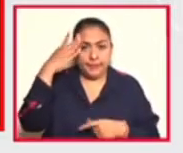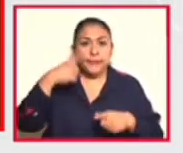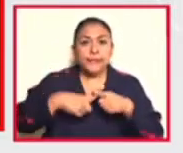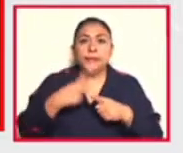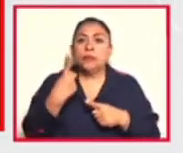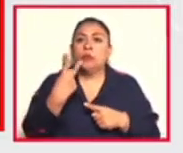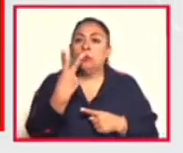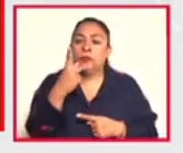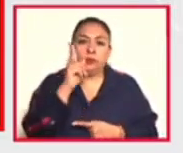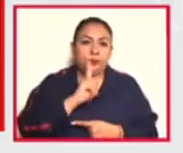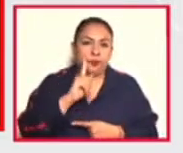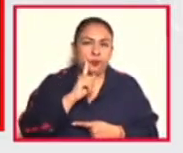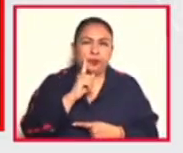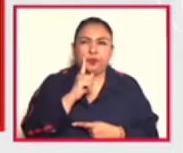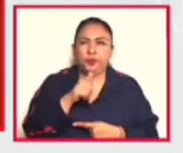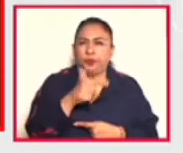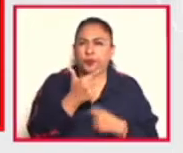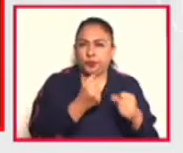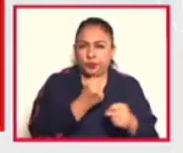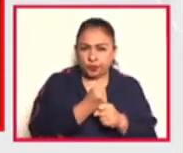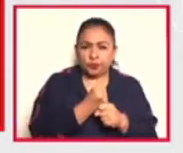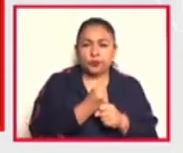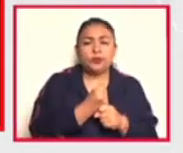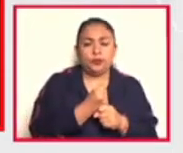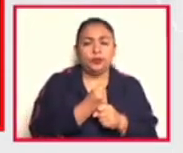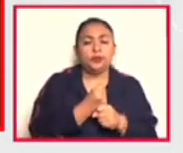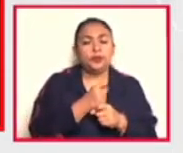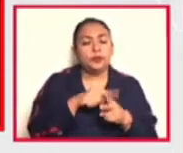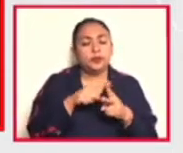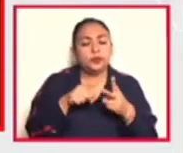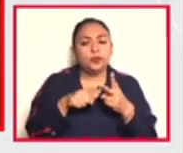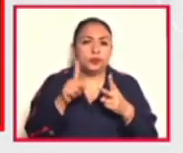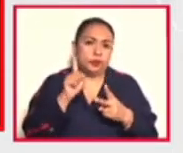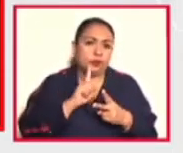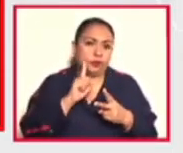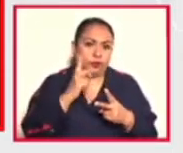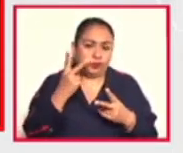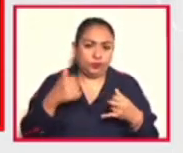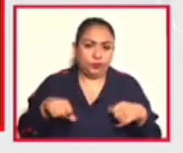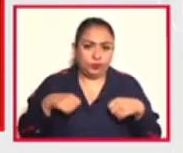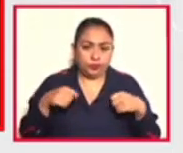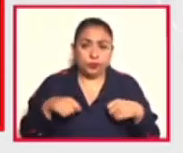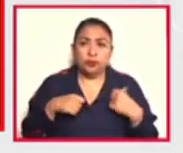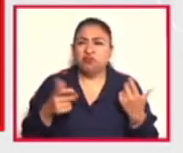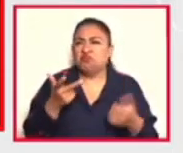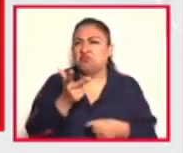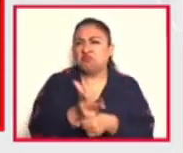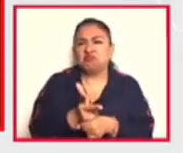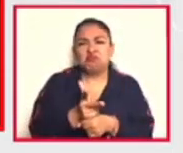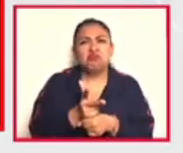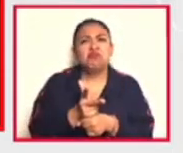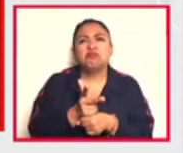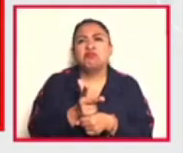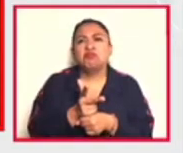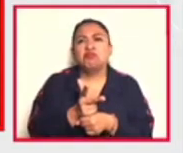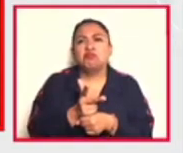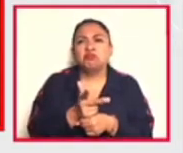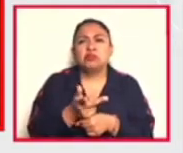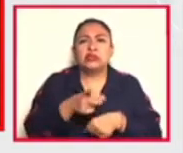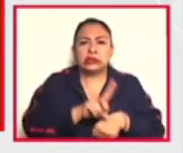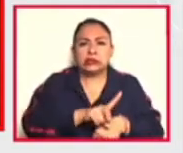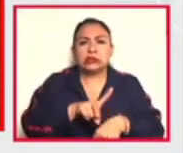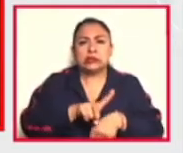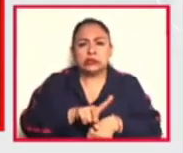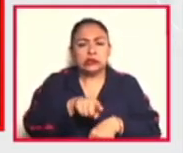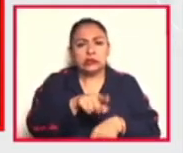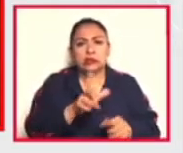de 12 años, Saleda y Alejandra, y filmamos como día por día participan en